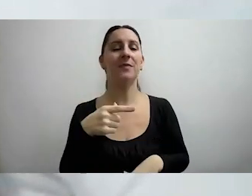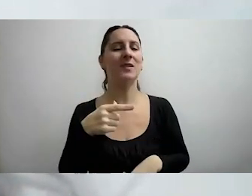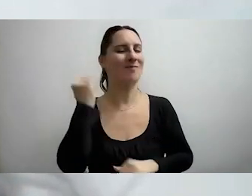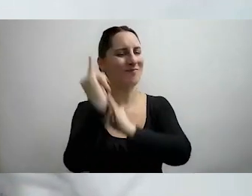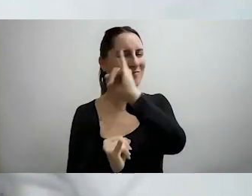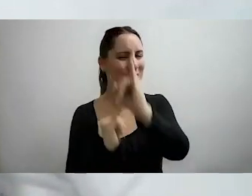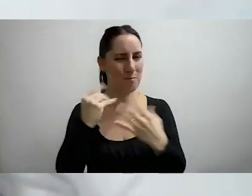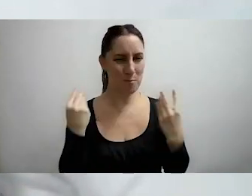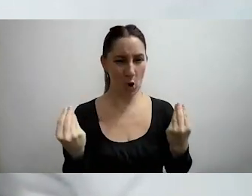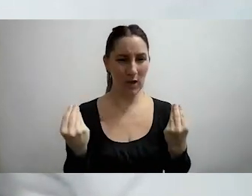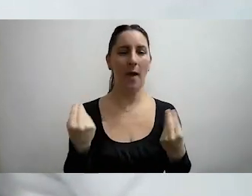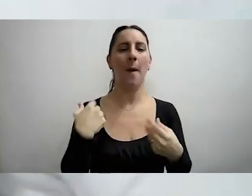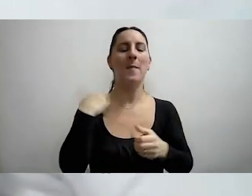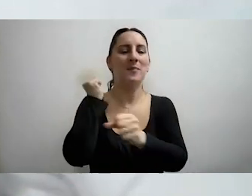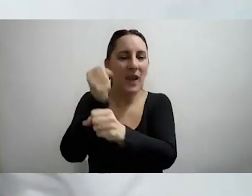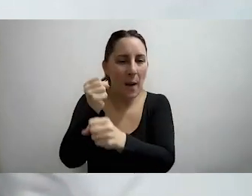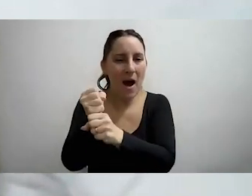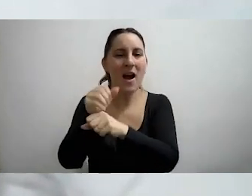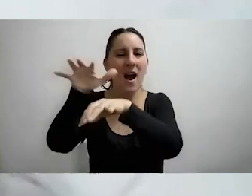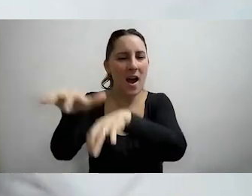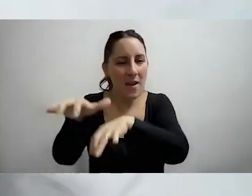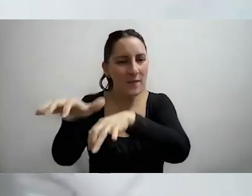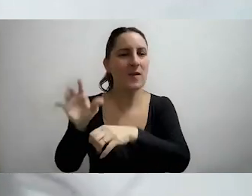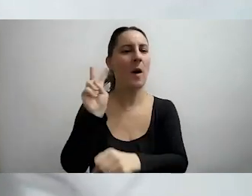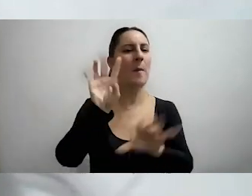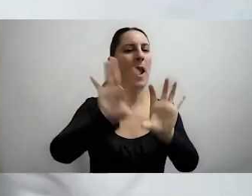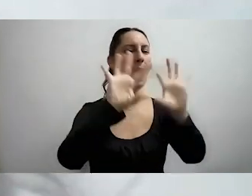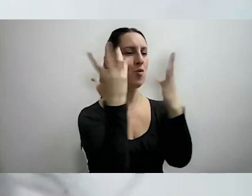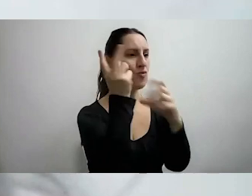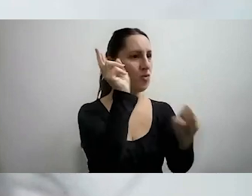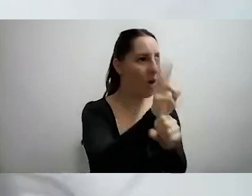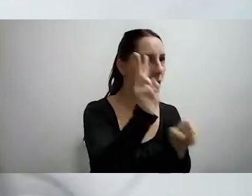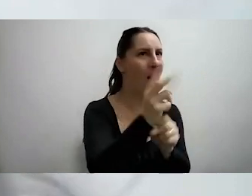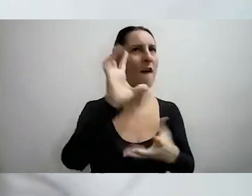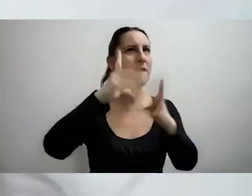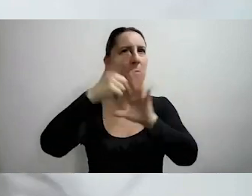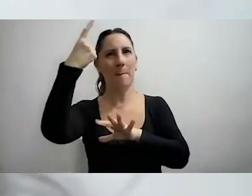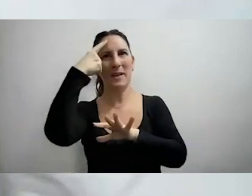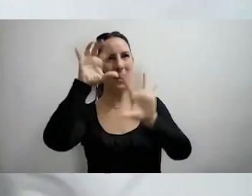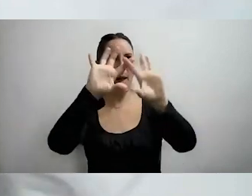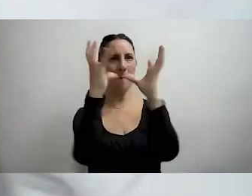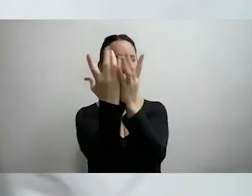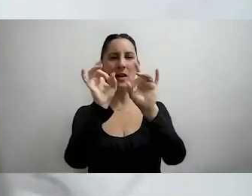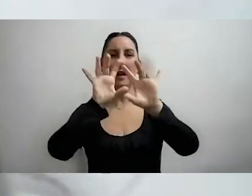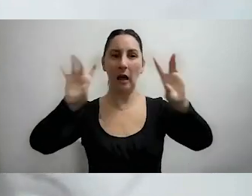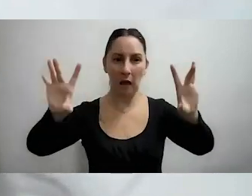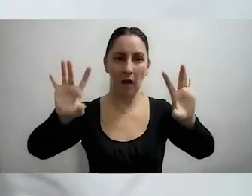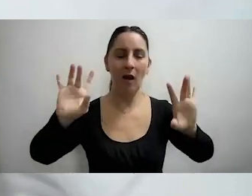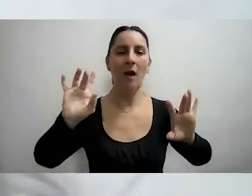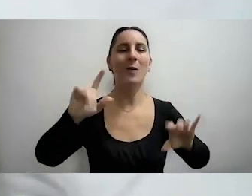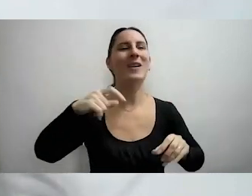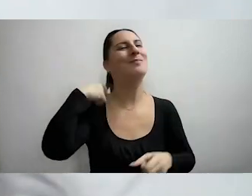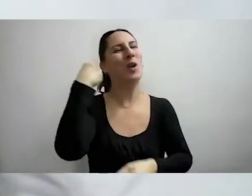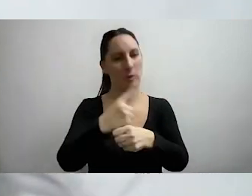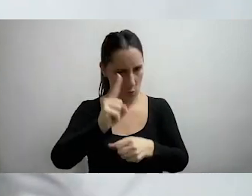ser sustentable y tener una mirada ecológica no es nada romántico. Genera riqueza